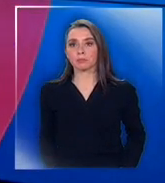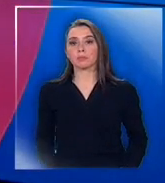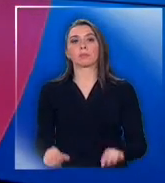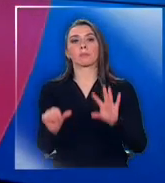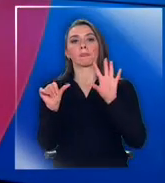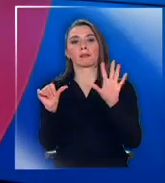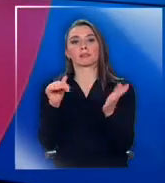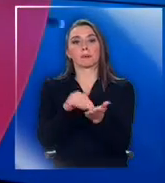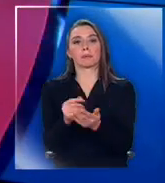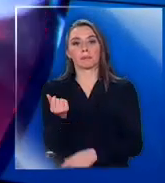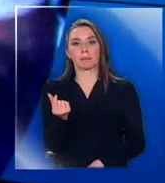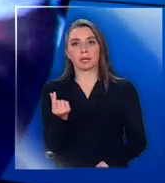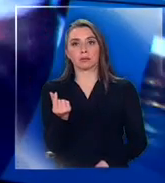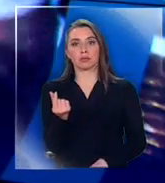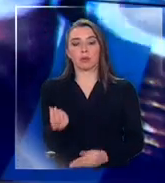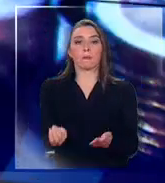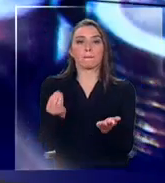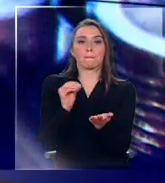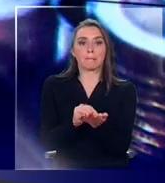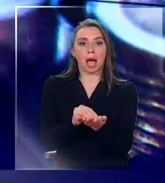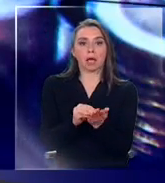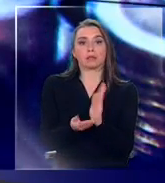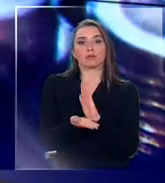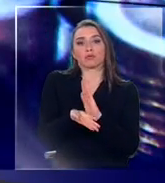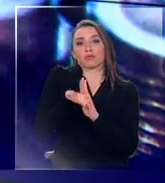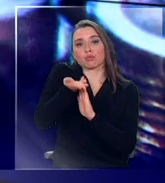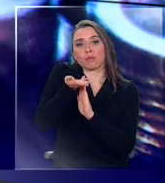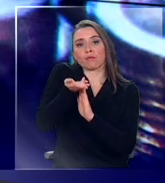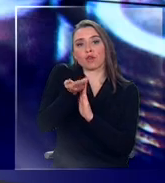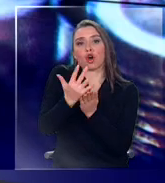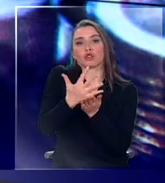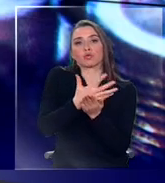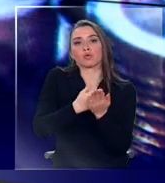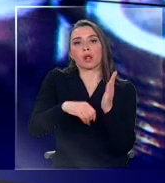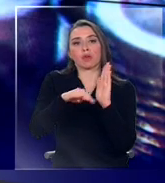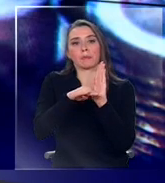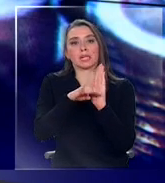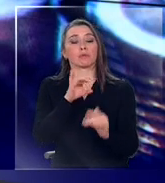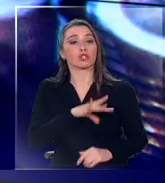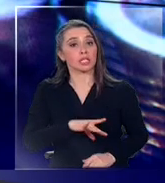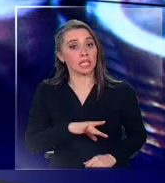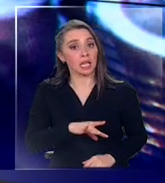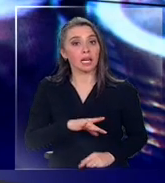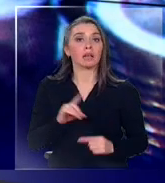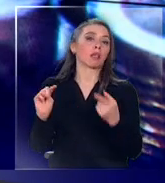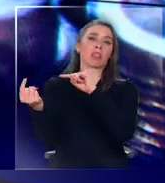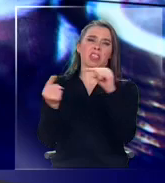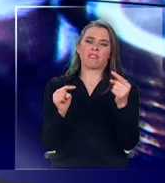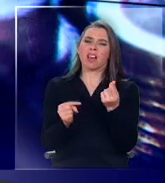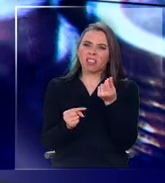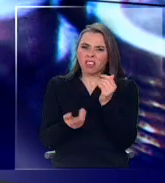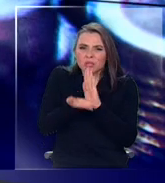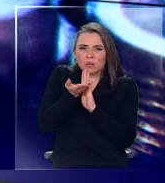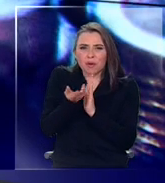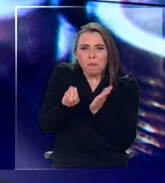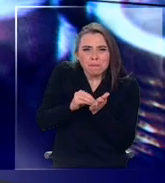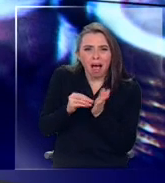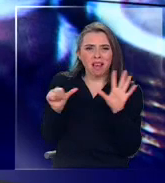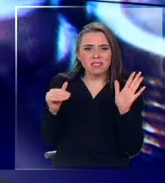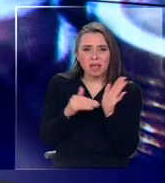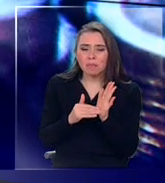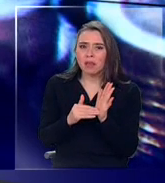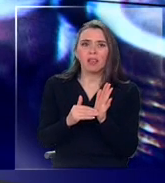6.000 pesos, 6.000 pesos más. Eso subió hoy el sueldo mínimo en Chile. Una cifra que genera mucho debate porque aún está muy lejos